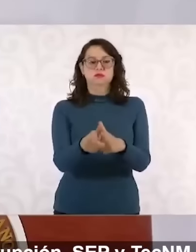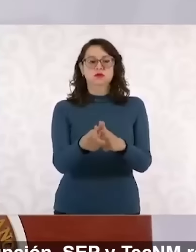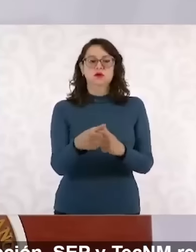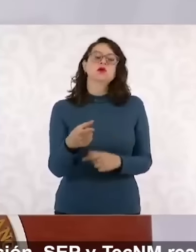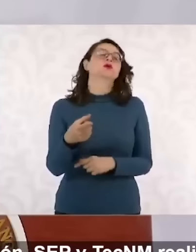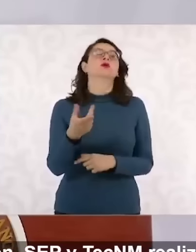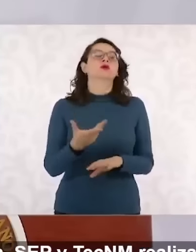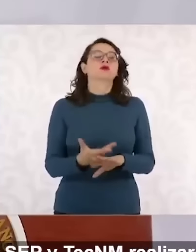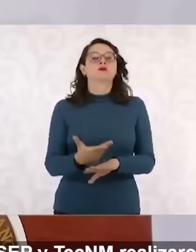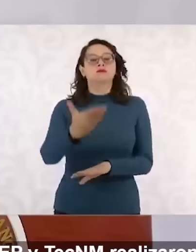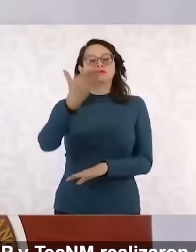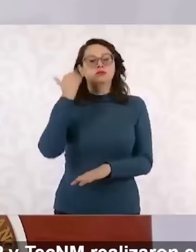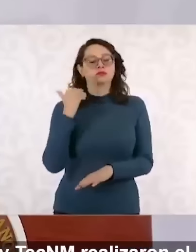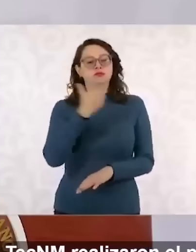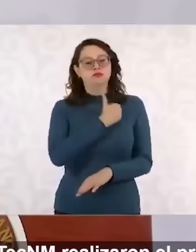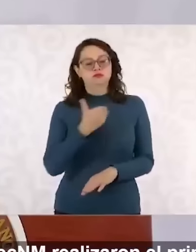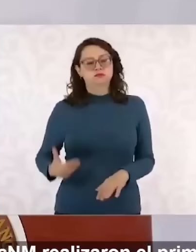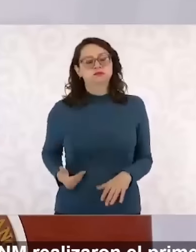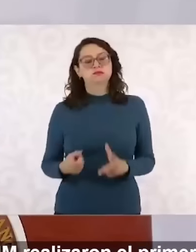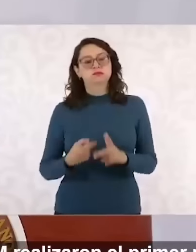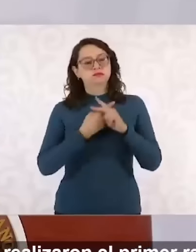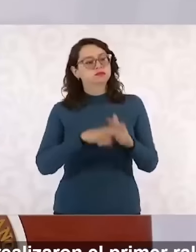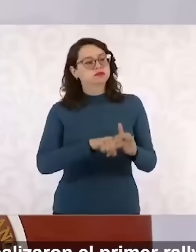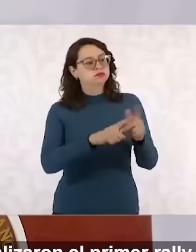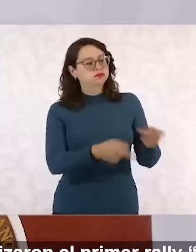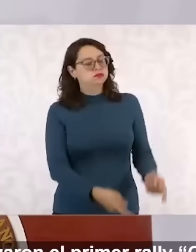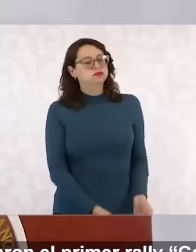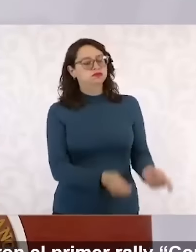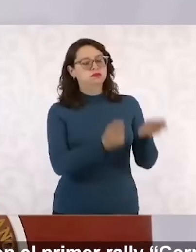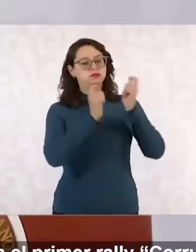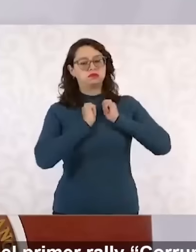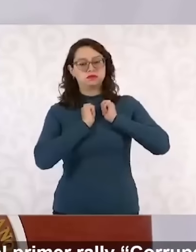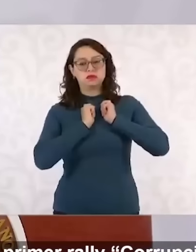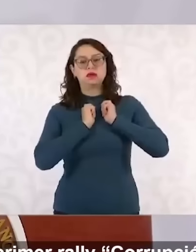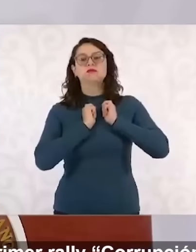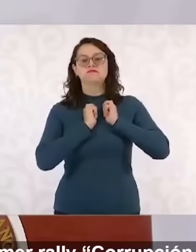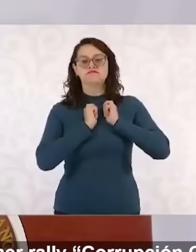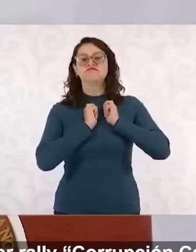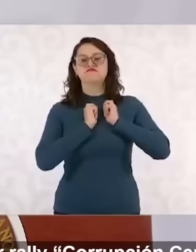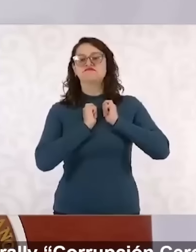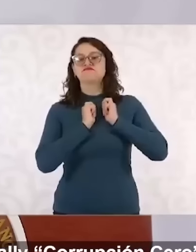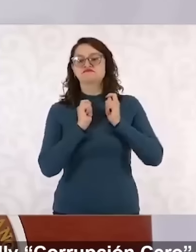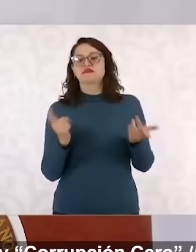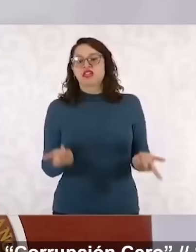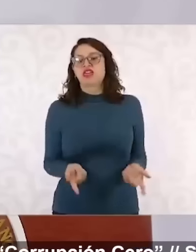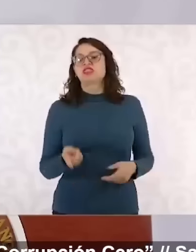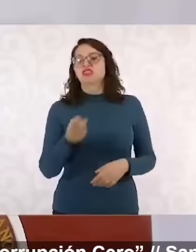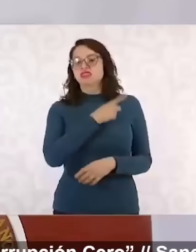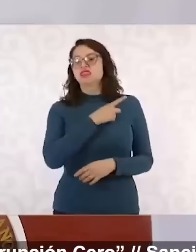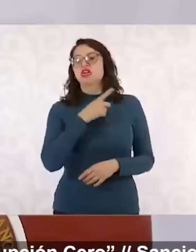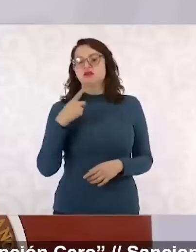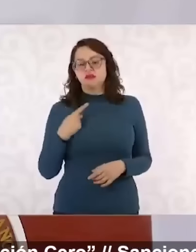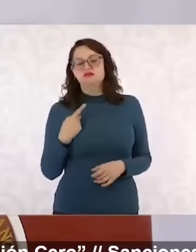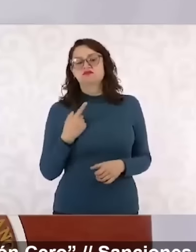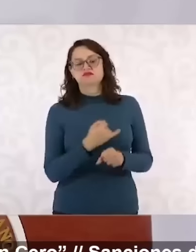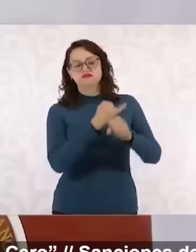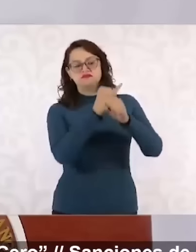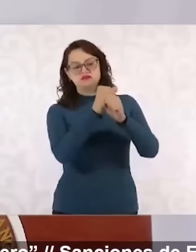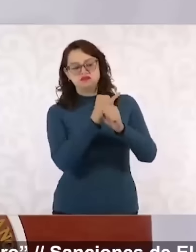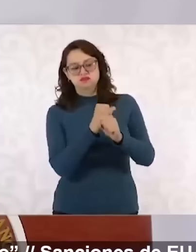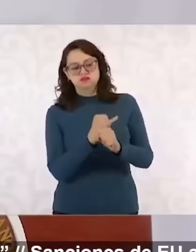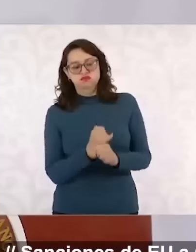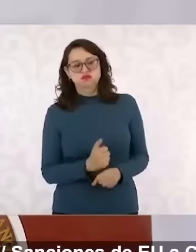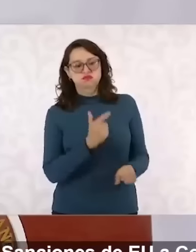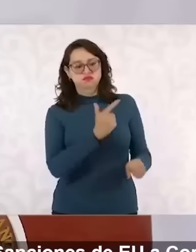Decidimos desde que entramos al gobierno que parte de la estrategia de seguridad tenía que ver también con lo que